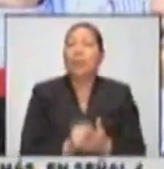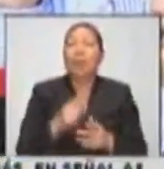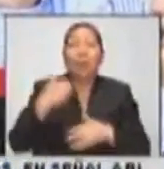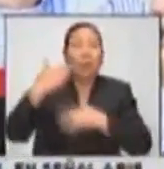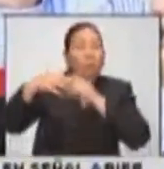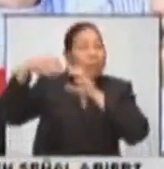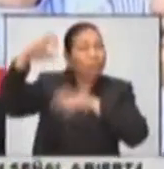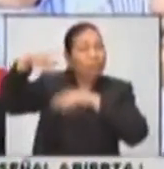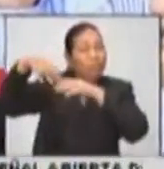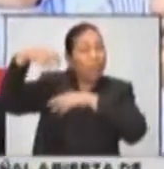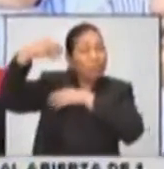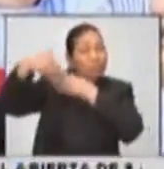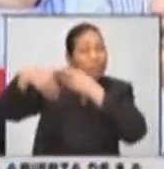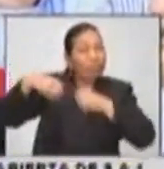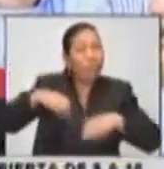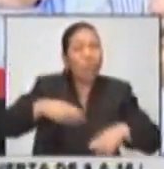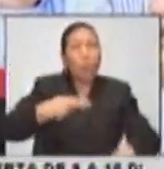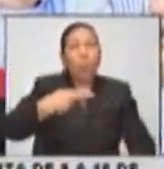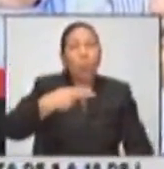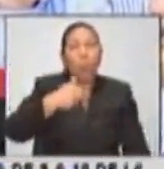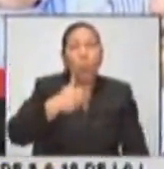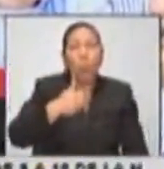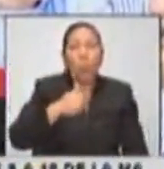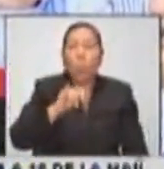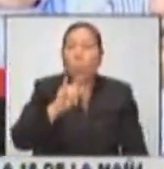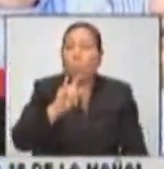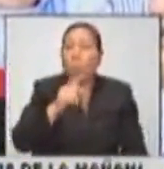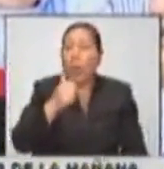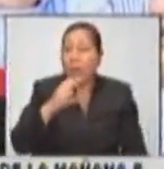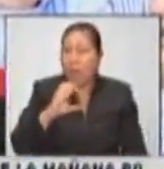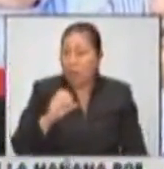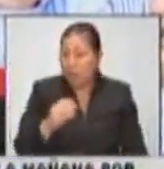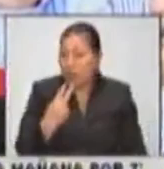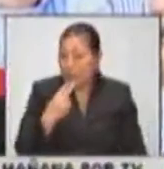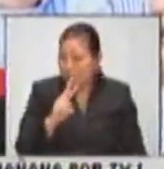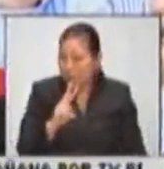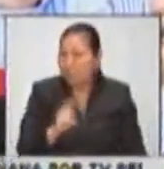huaicos. La OCDE va a evaluar esto porque